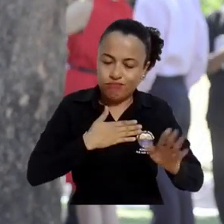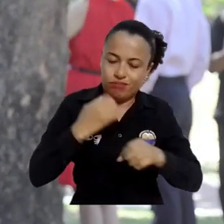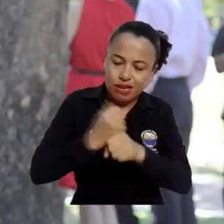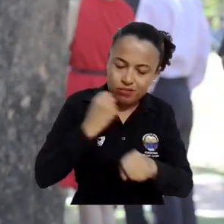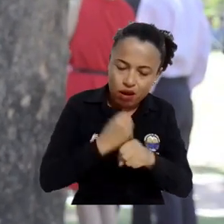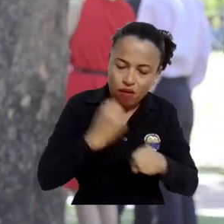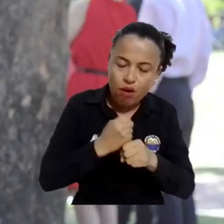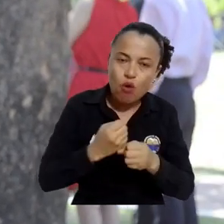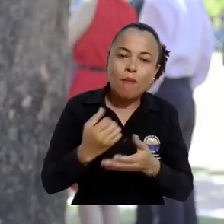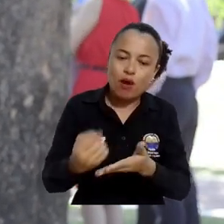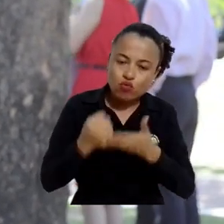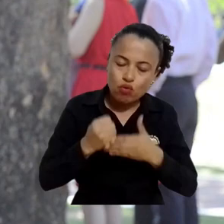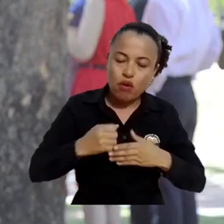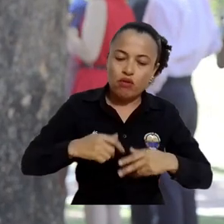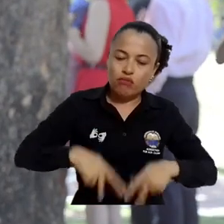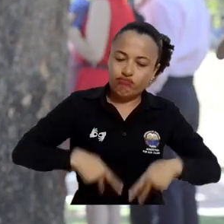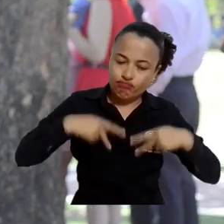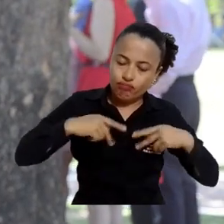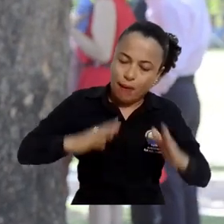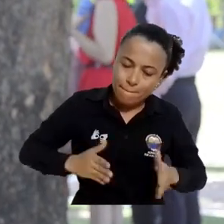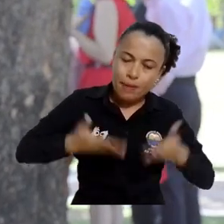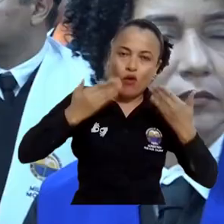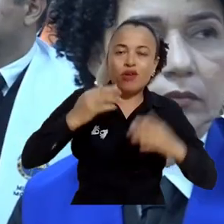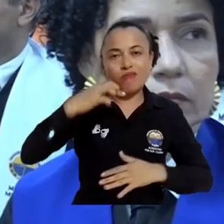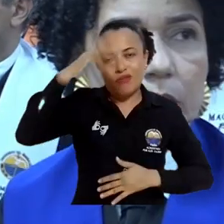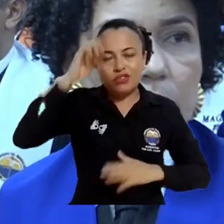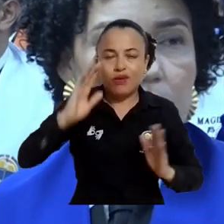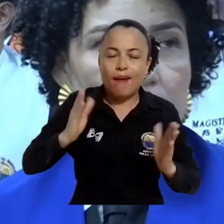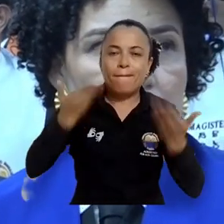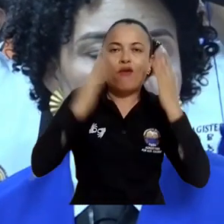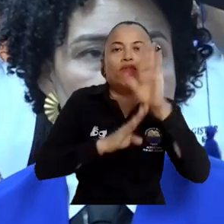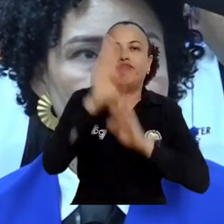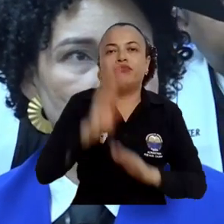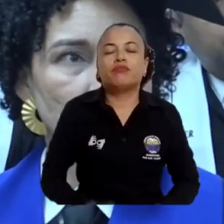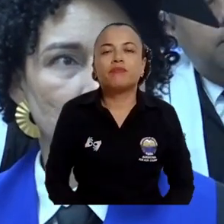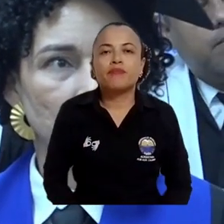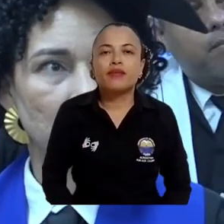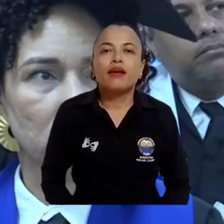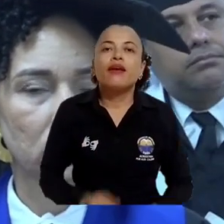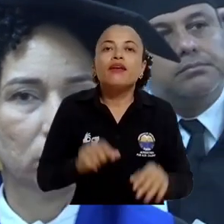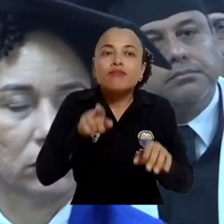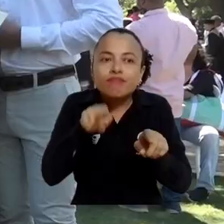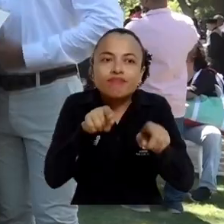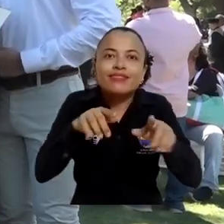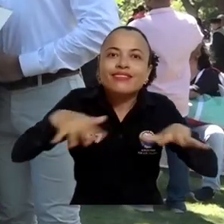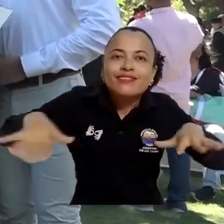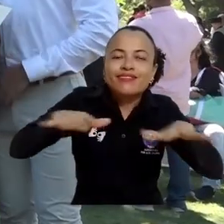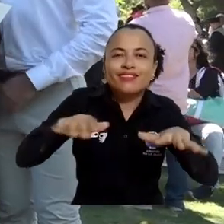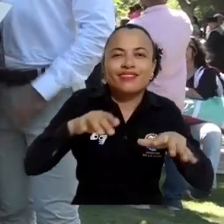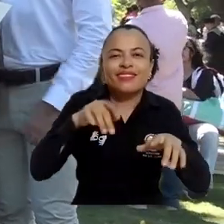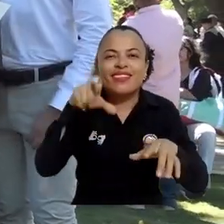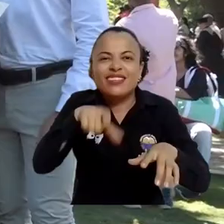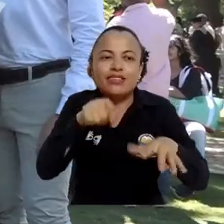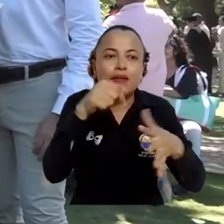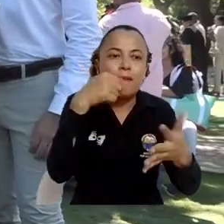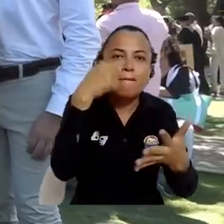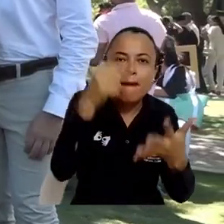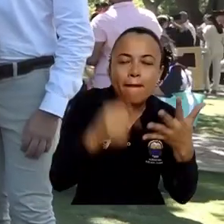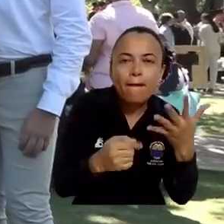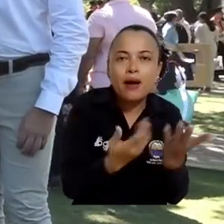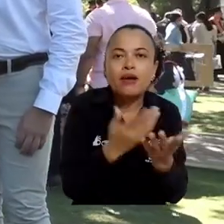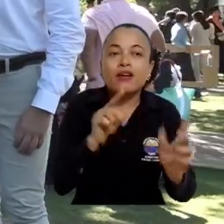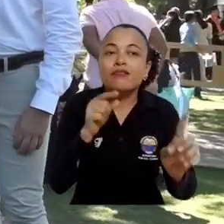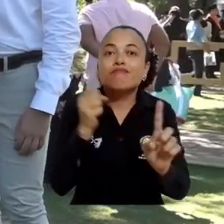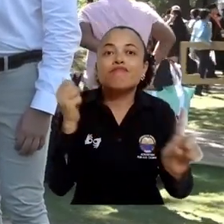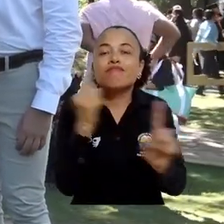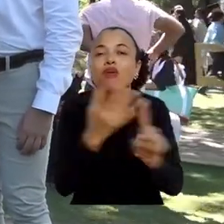como persona y como profesional también. Para responder a las necesidades del territorio y en su apuesta por la transformación social desde